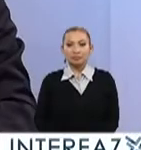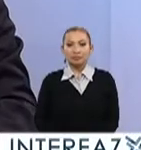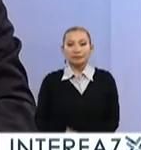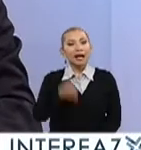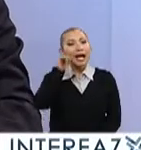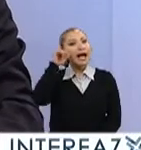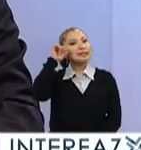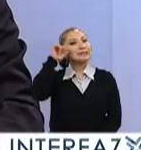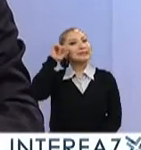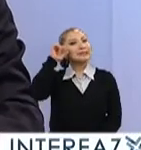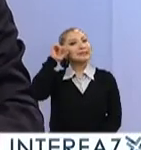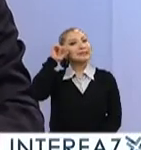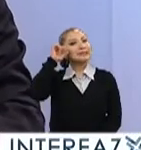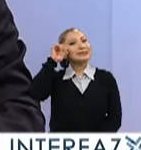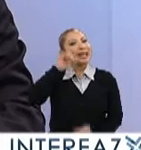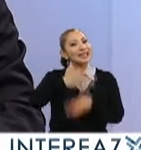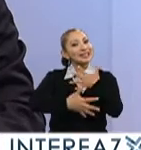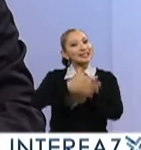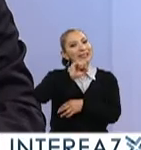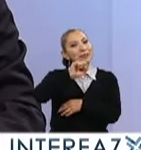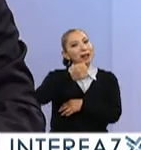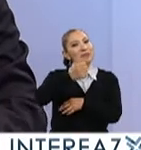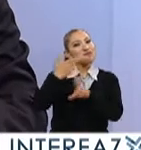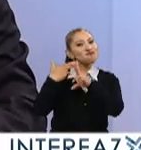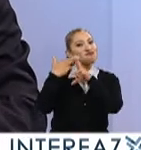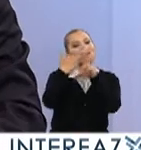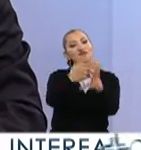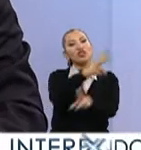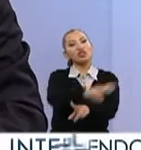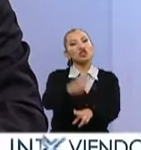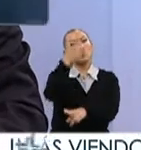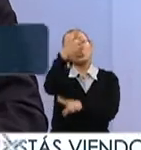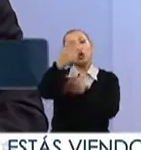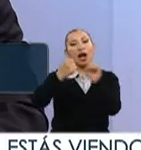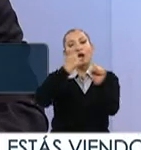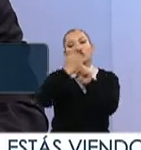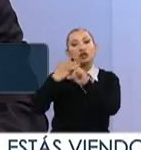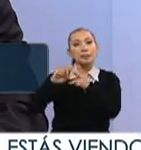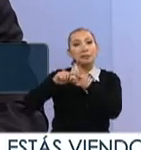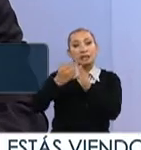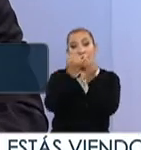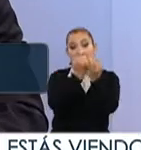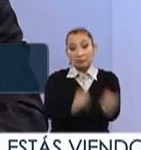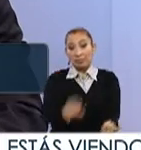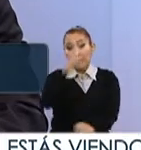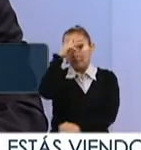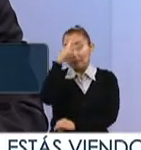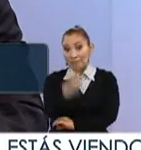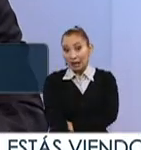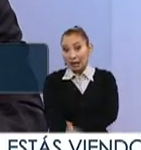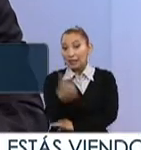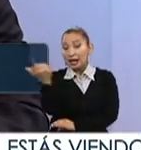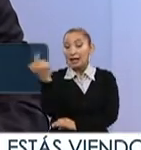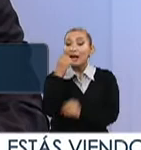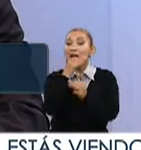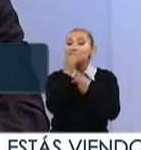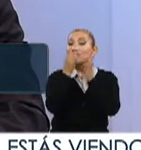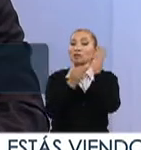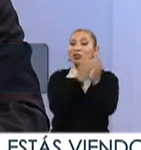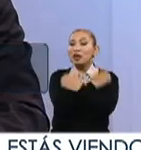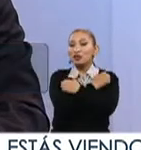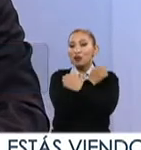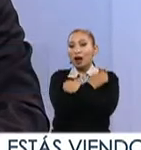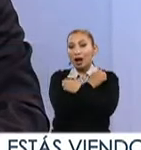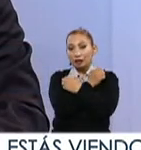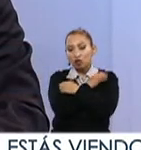Ayer fue día 15 de septiembre y se conmemoró el 208 aniversario del inicio de la independencia de México, y la Agencia Informativa de